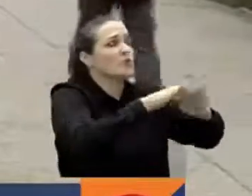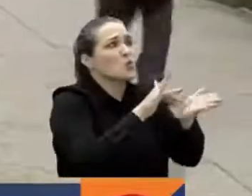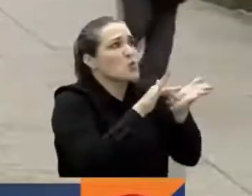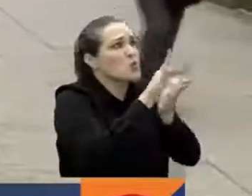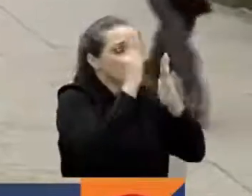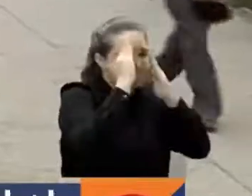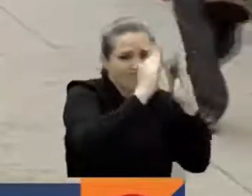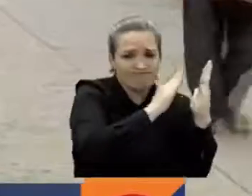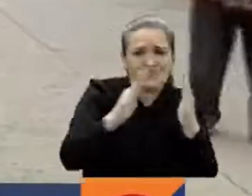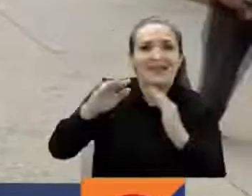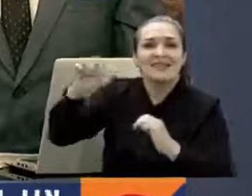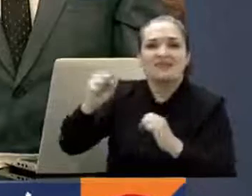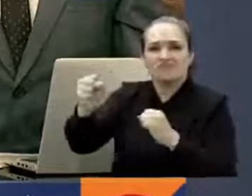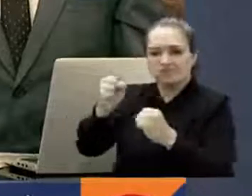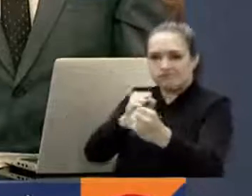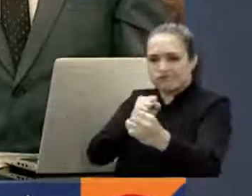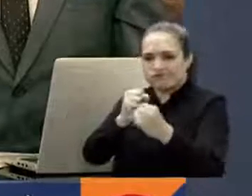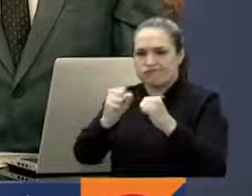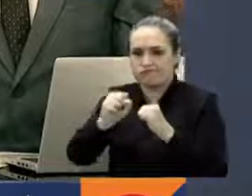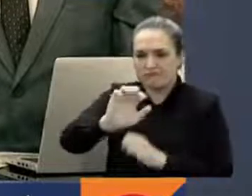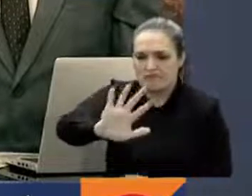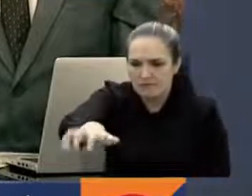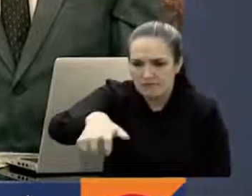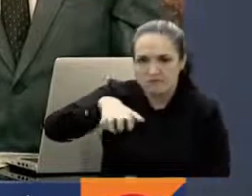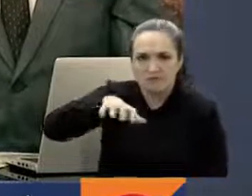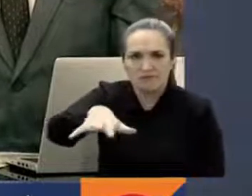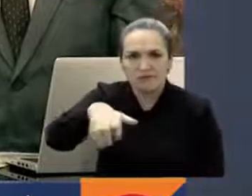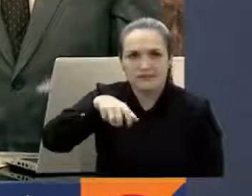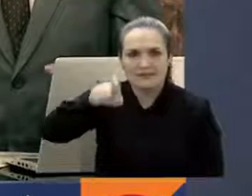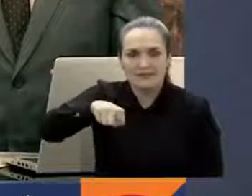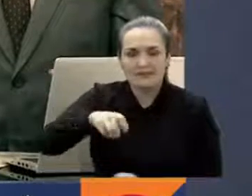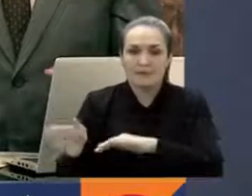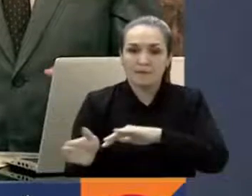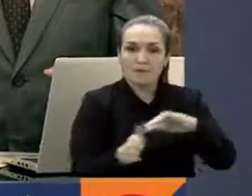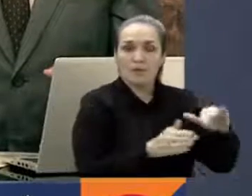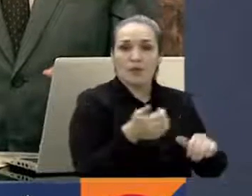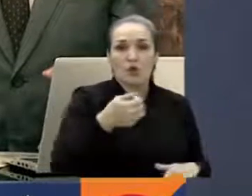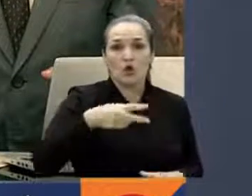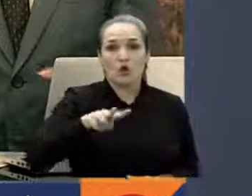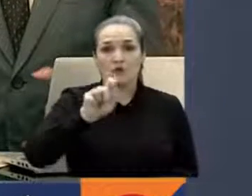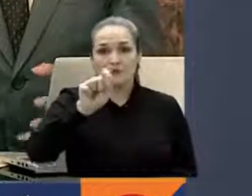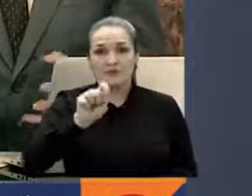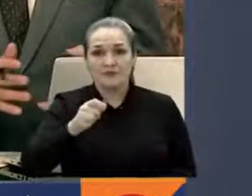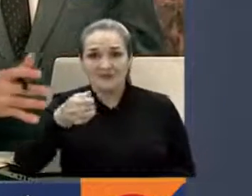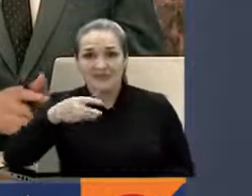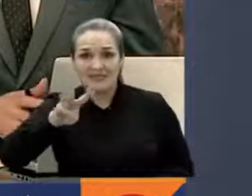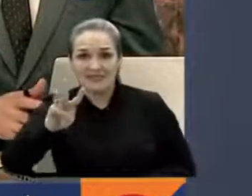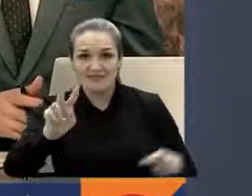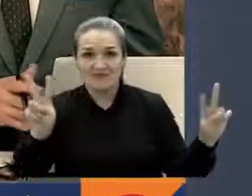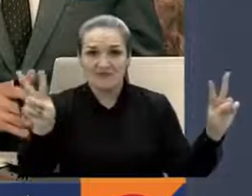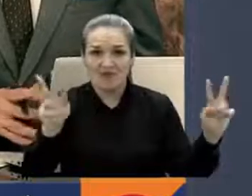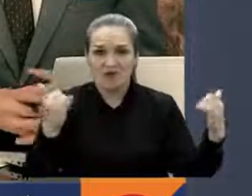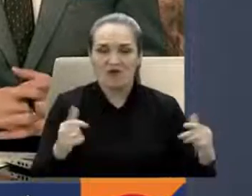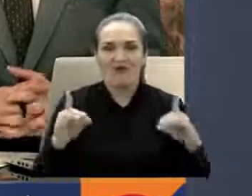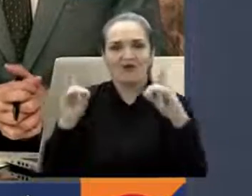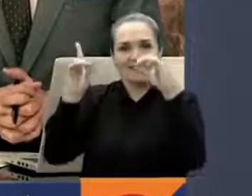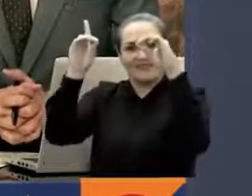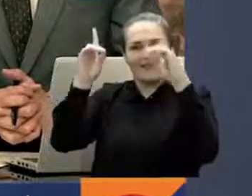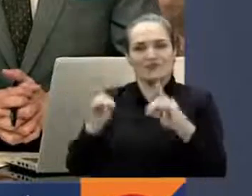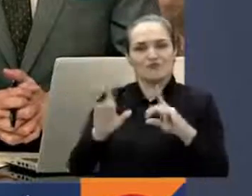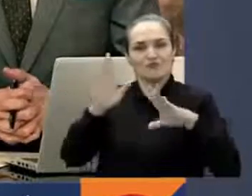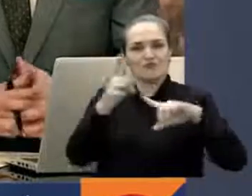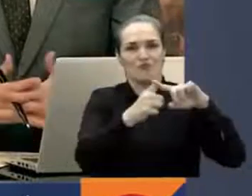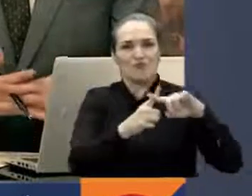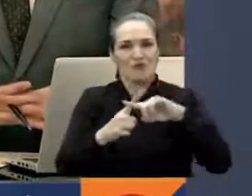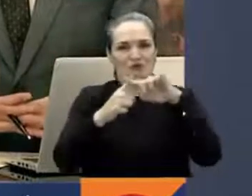de maquinaria amarilla. 12:13 del mediodía y cambiamos de tema para hablar de las decisiones de la Procuraduría